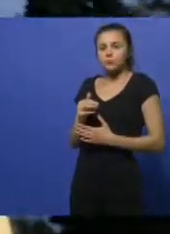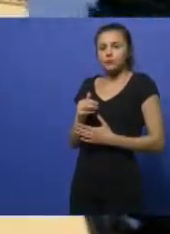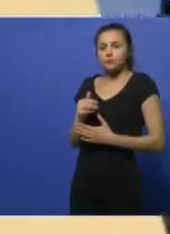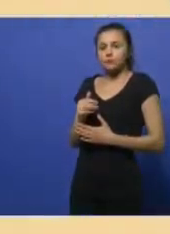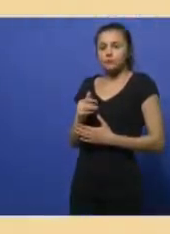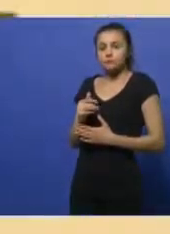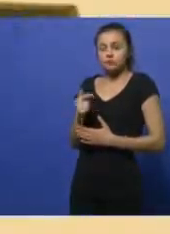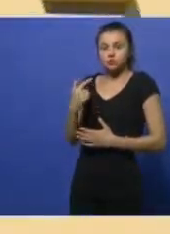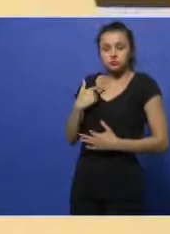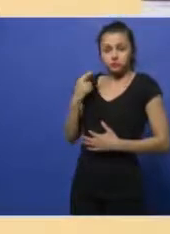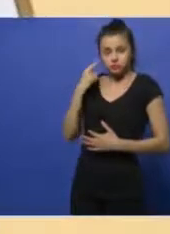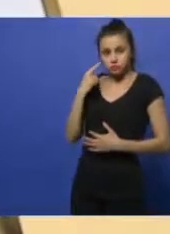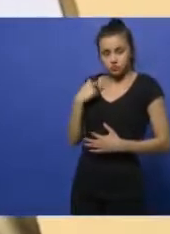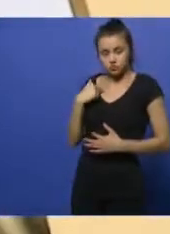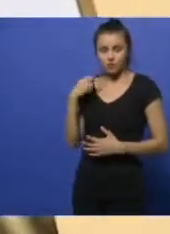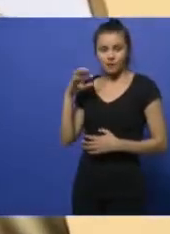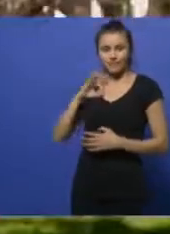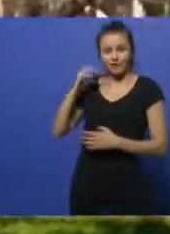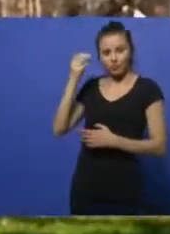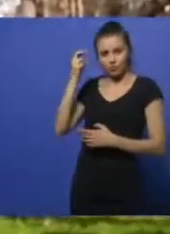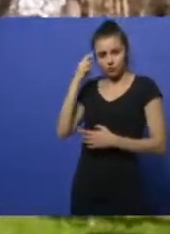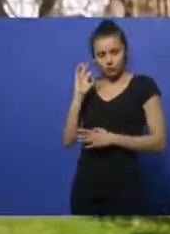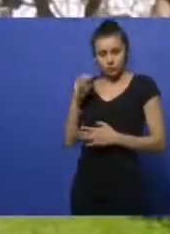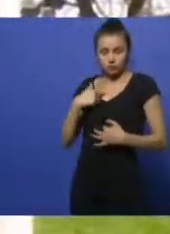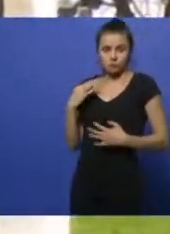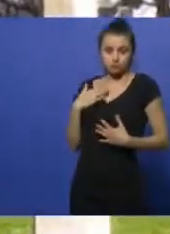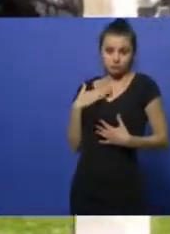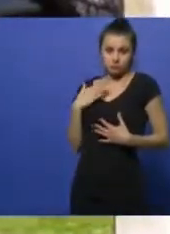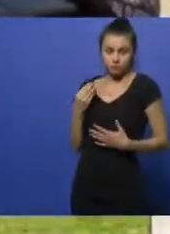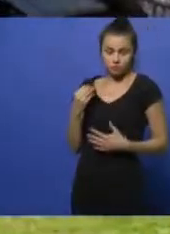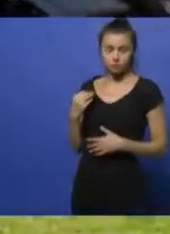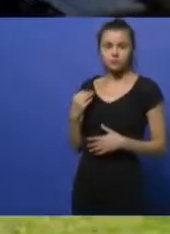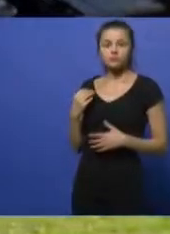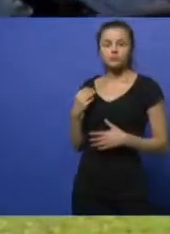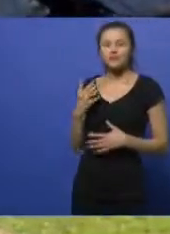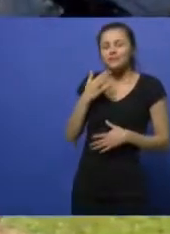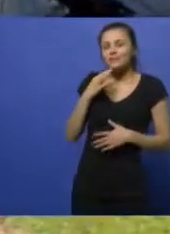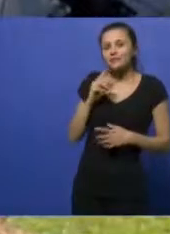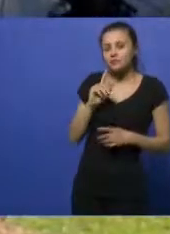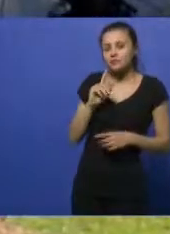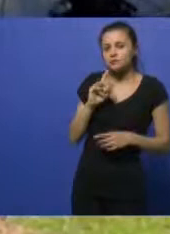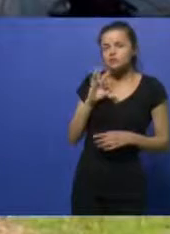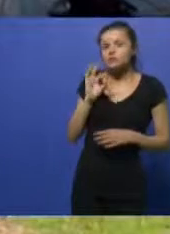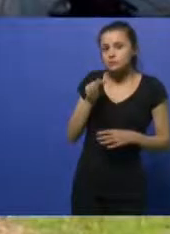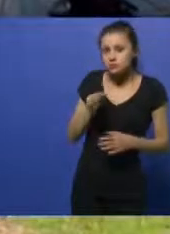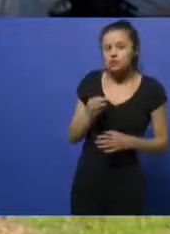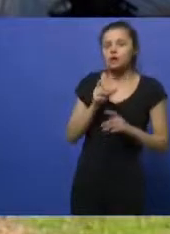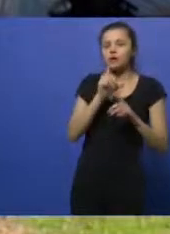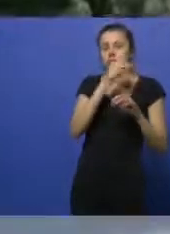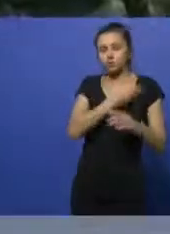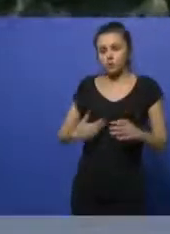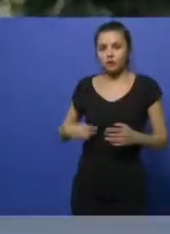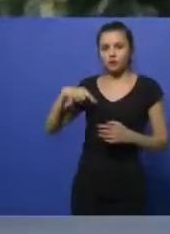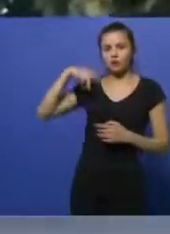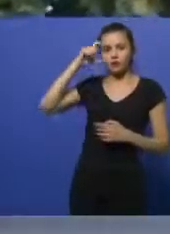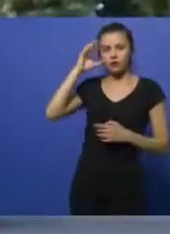yo viví lo que fueron los 90 también, y sé lo que es los gobiernos neoliberales, este